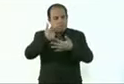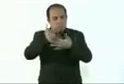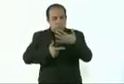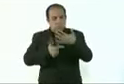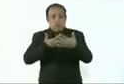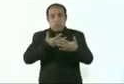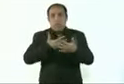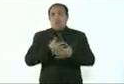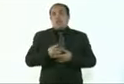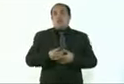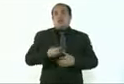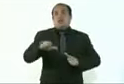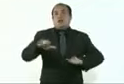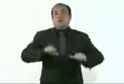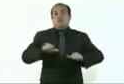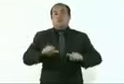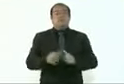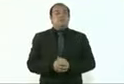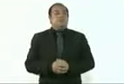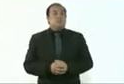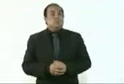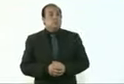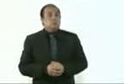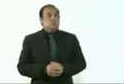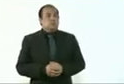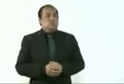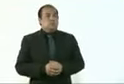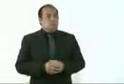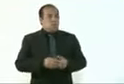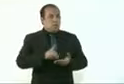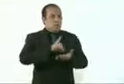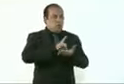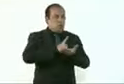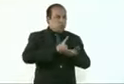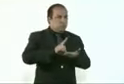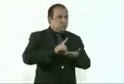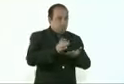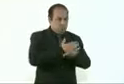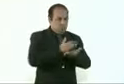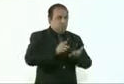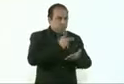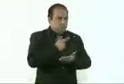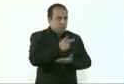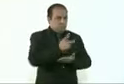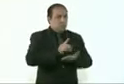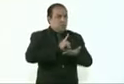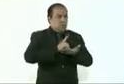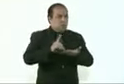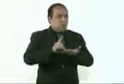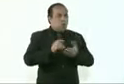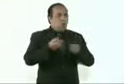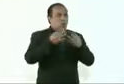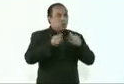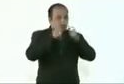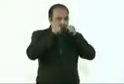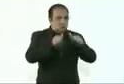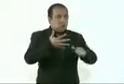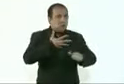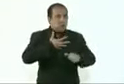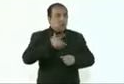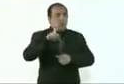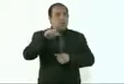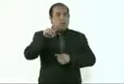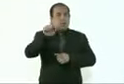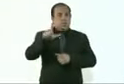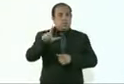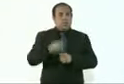incidir. En domicilios, otra pregunta, en domicilios, ¿cuántas atenciones están dando por parte de Locatel,